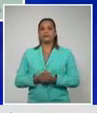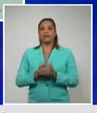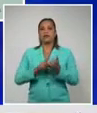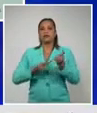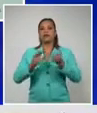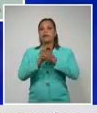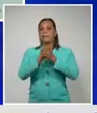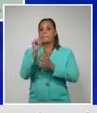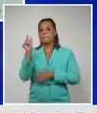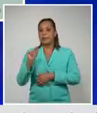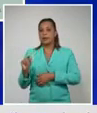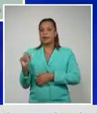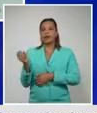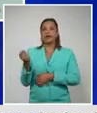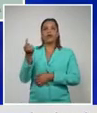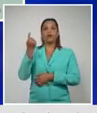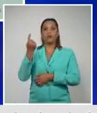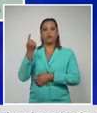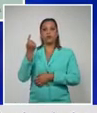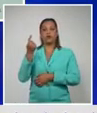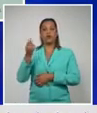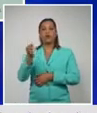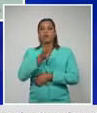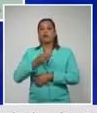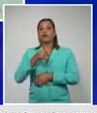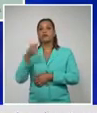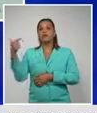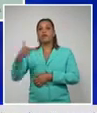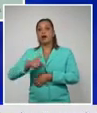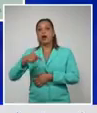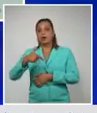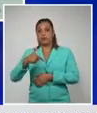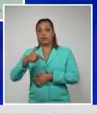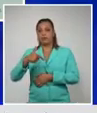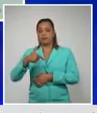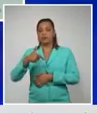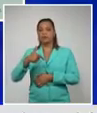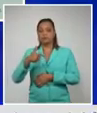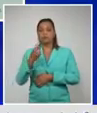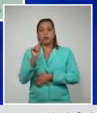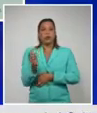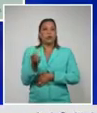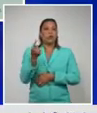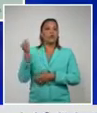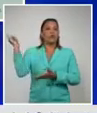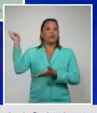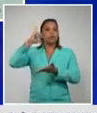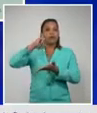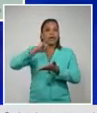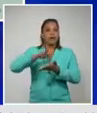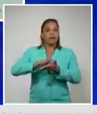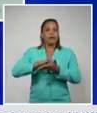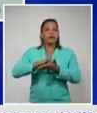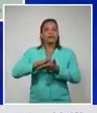caso del municipio Jaruco, un viajero cubano procedente de Rusia.